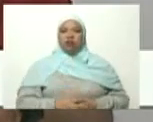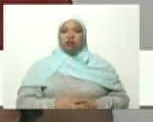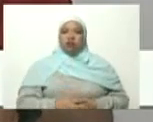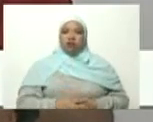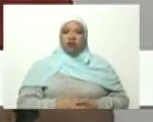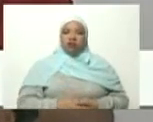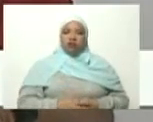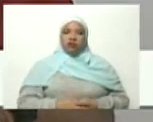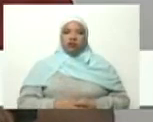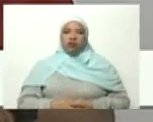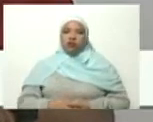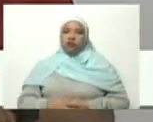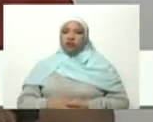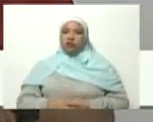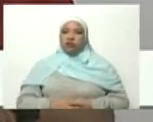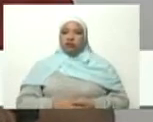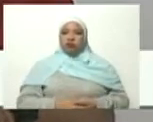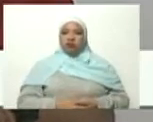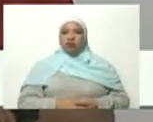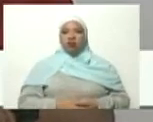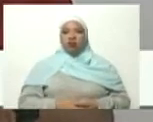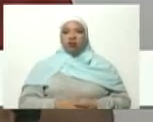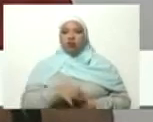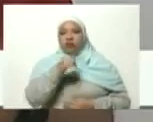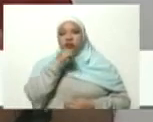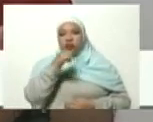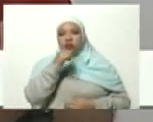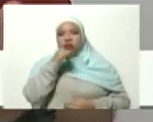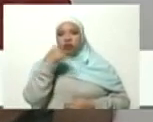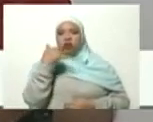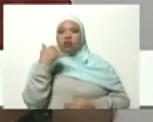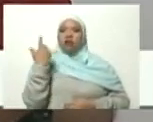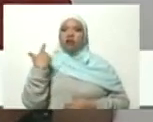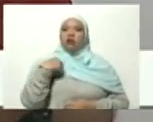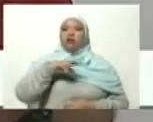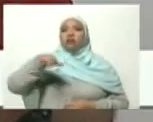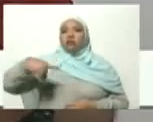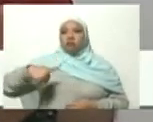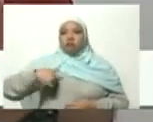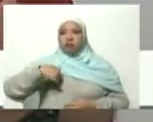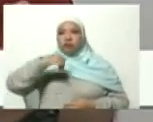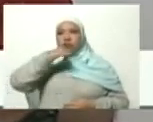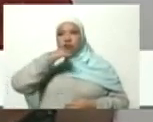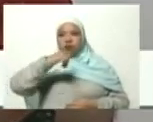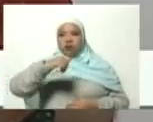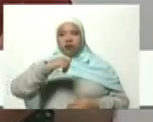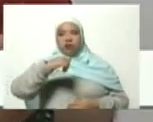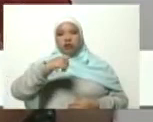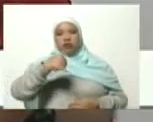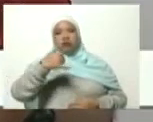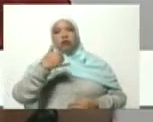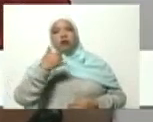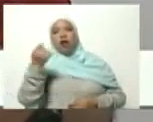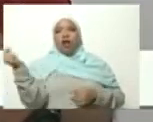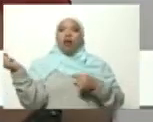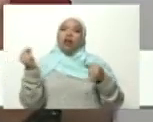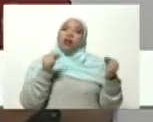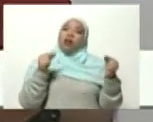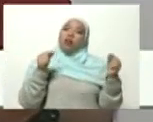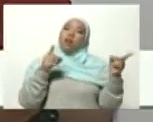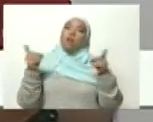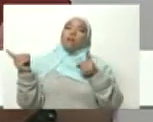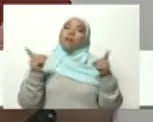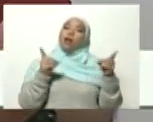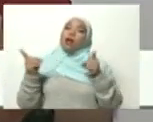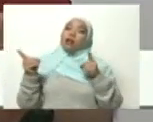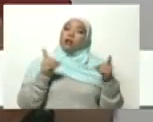posición muy clara, pues. Ahora, debe quedar claro a los que van al diálogo que nosotros sentarnos a dialogar con la